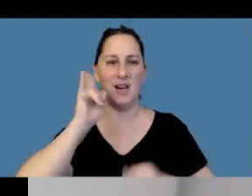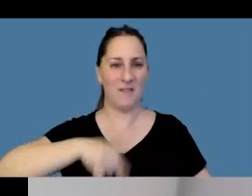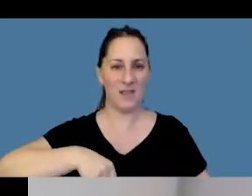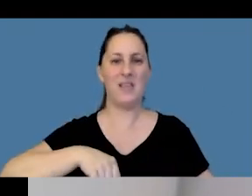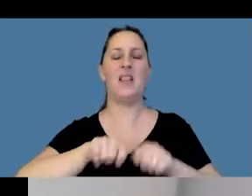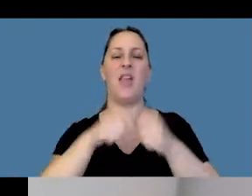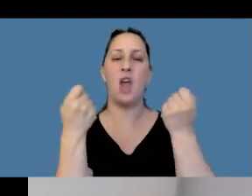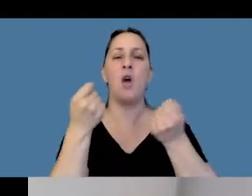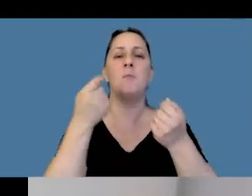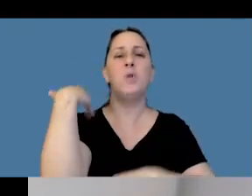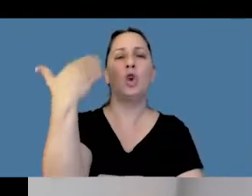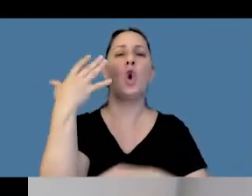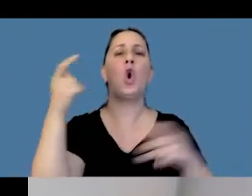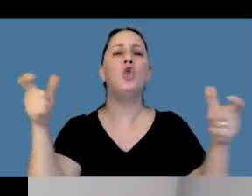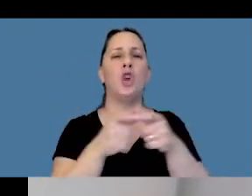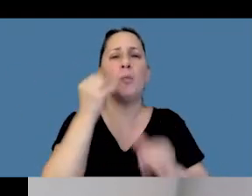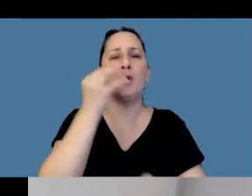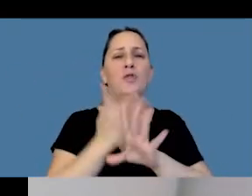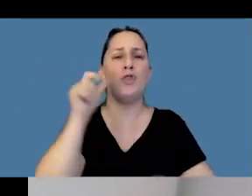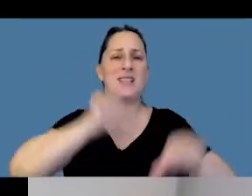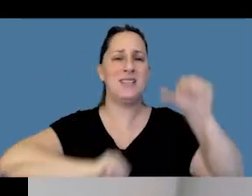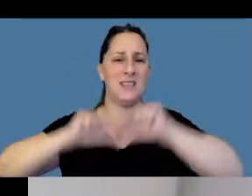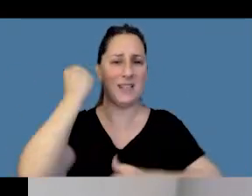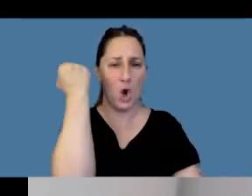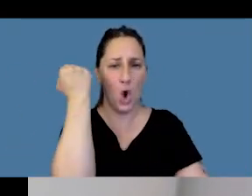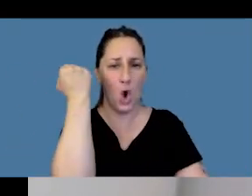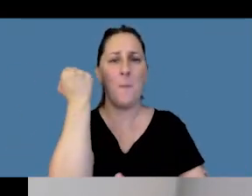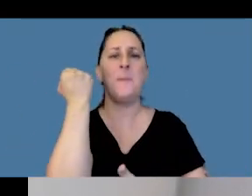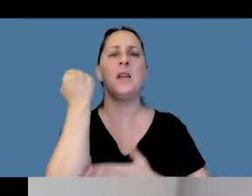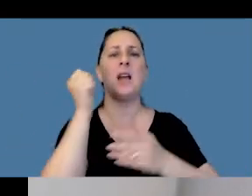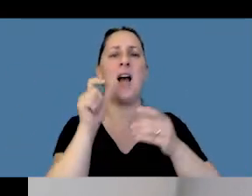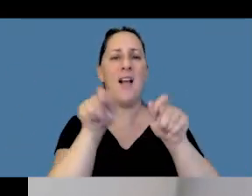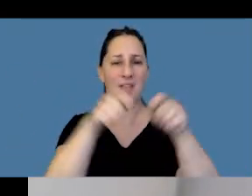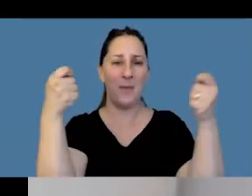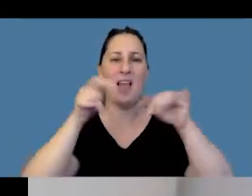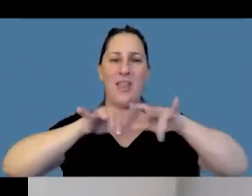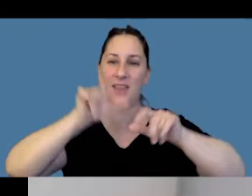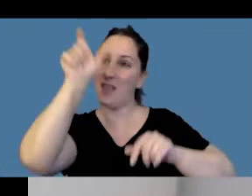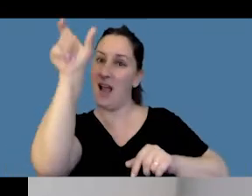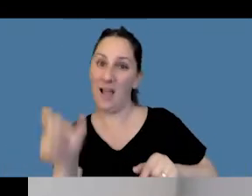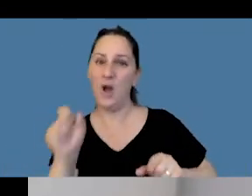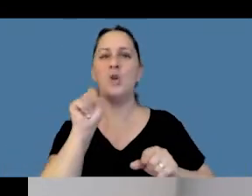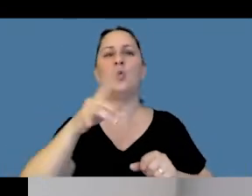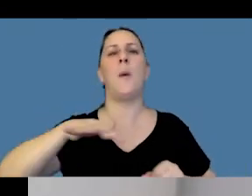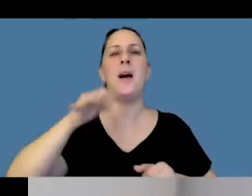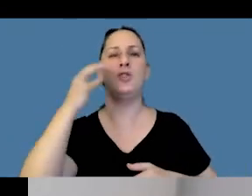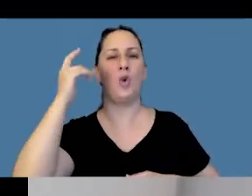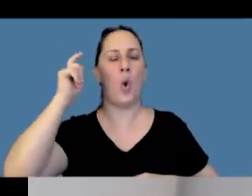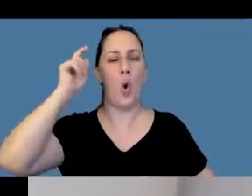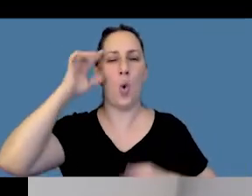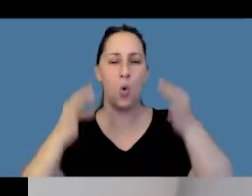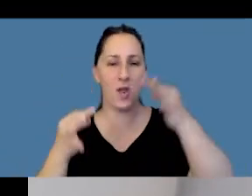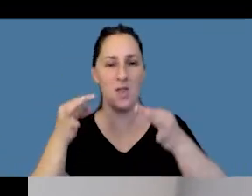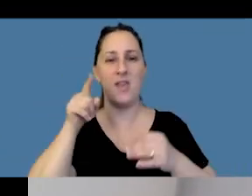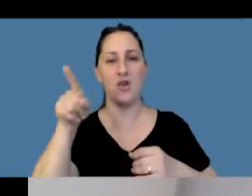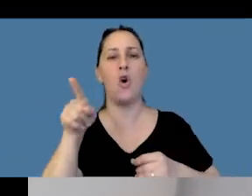expositora en consejos profesionales en ciencias económicas, columnista de revistas digitales como Tu Espacio Jurídico, Desafío a Exportar, es conductora